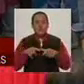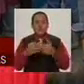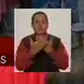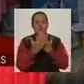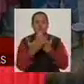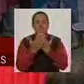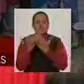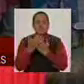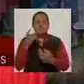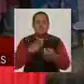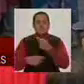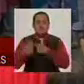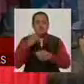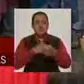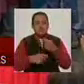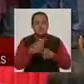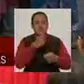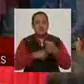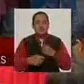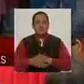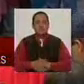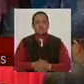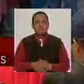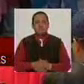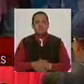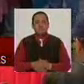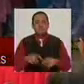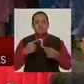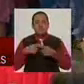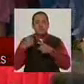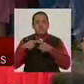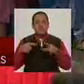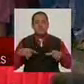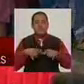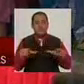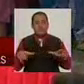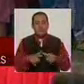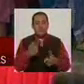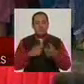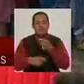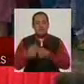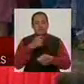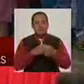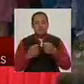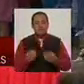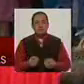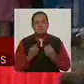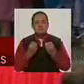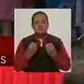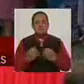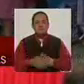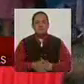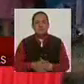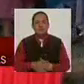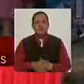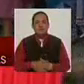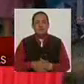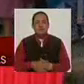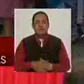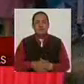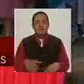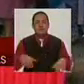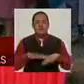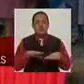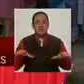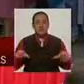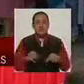lo que es Santa María de Nieva y otros distritos de la provincia de Condorcanqui, puesto que debido a la carencia en